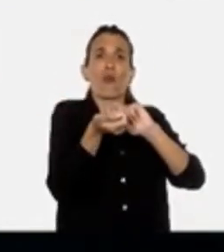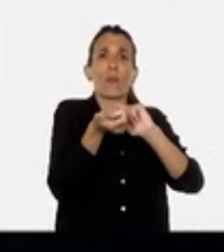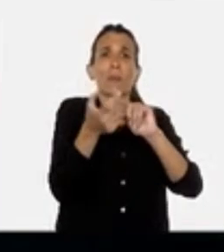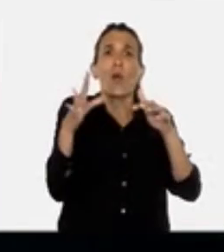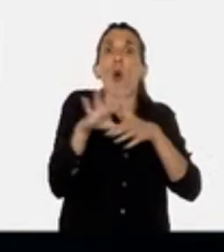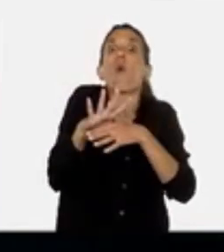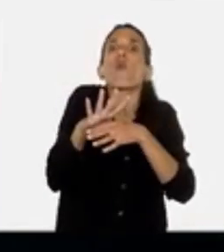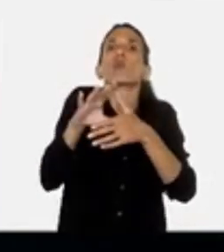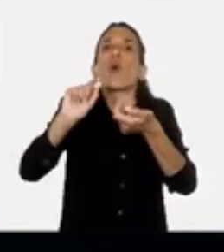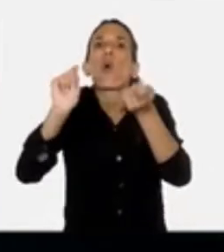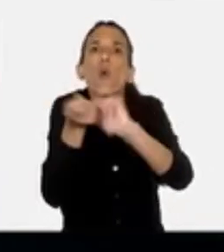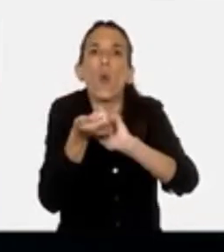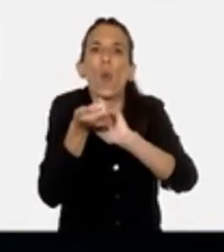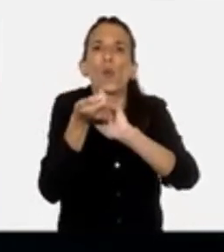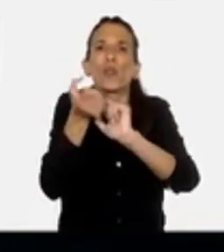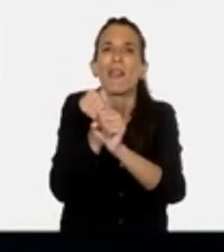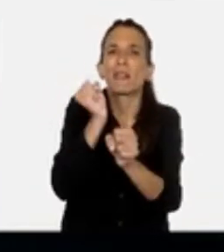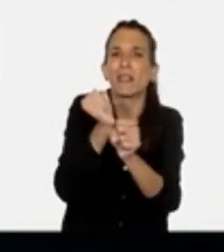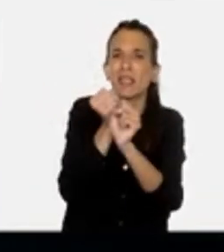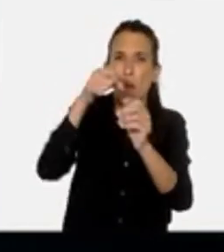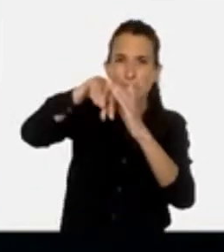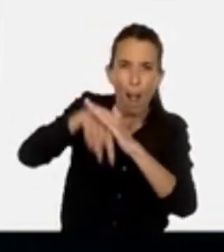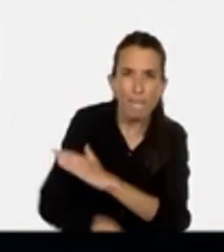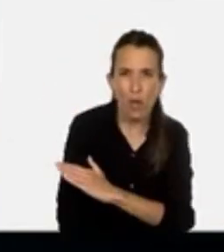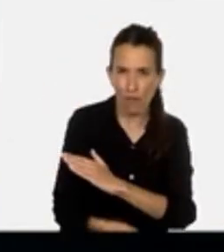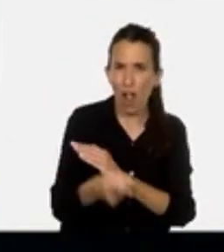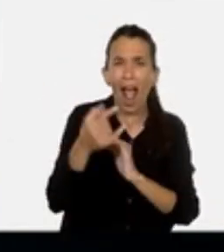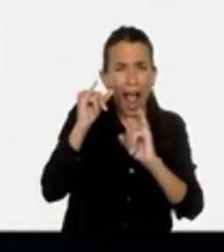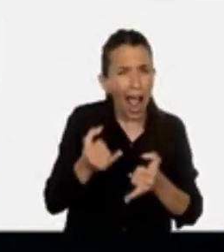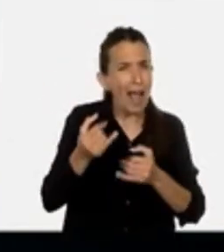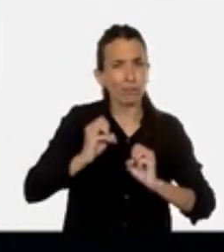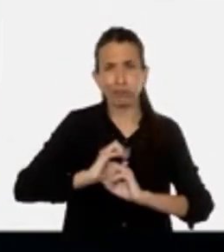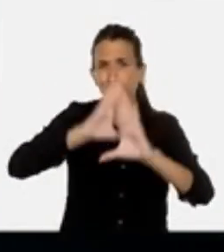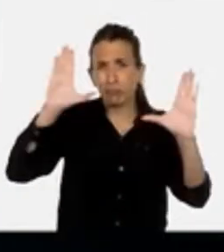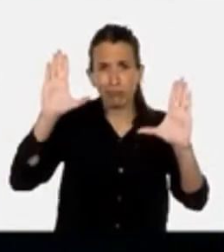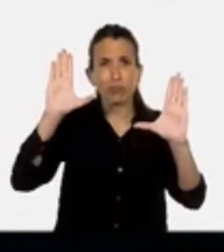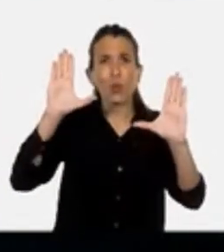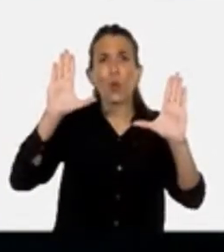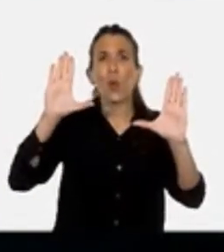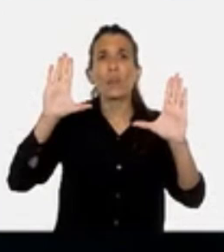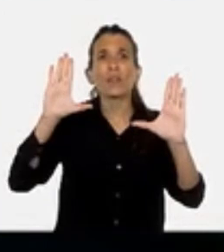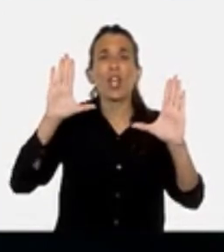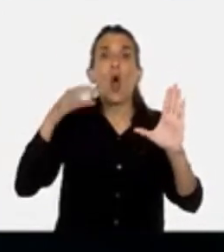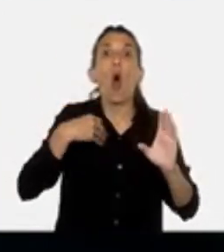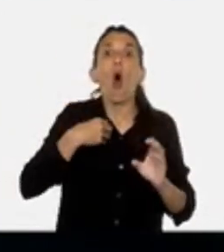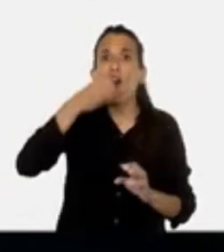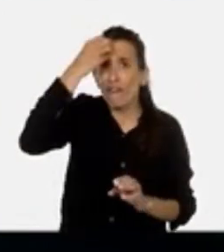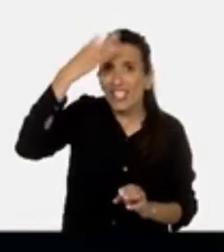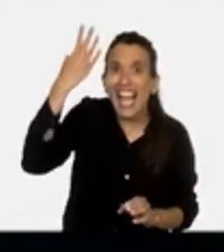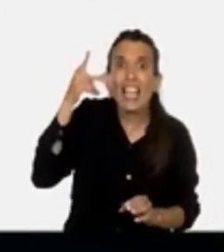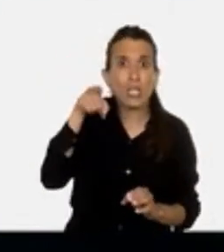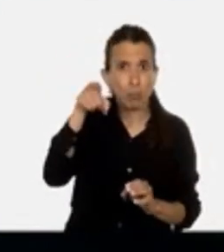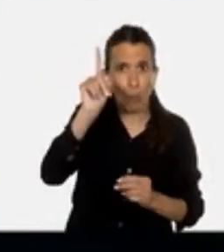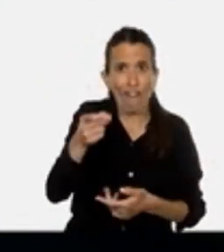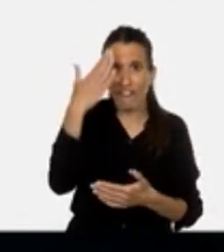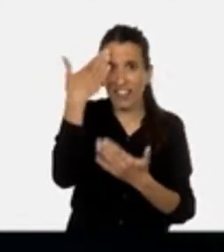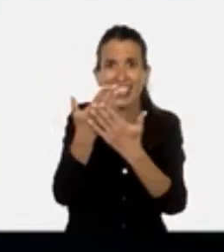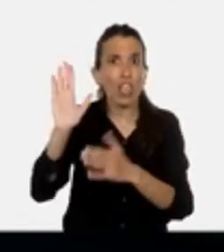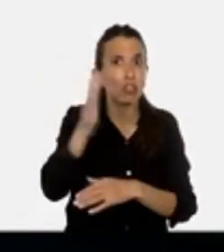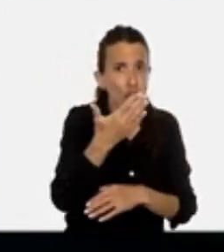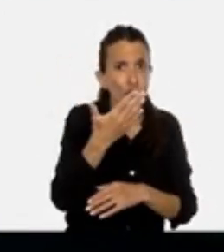obviamente mucho más profunda también hay que mencionar al oficialismo al oficialismo de frente de todos